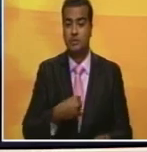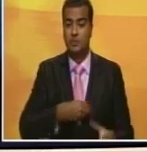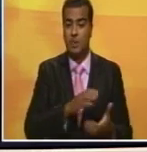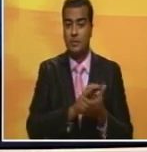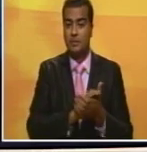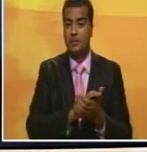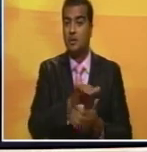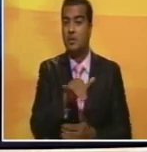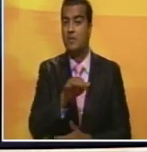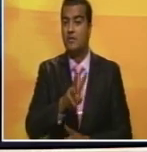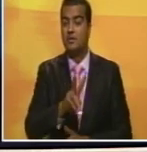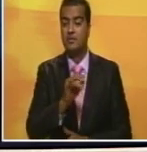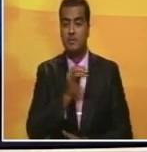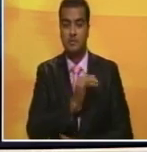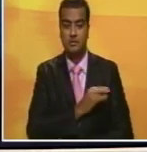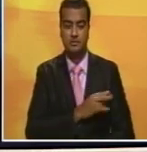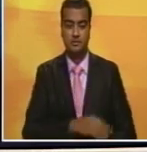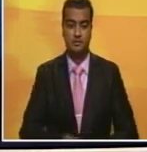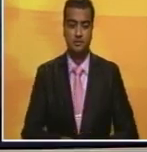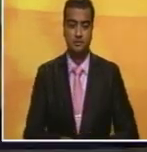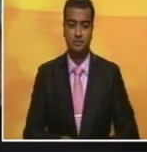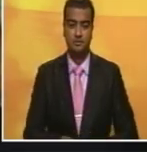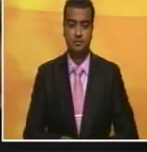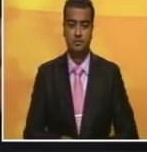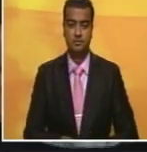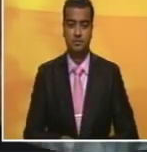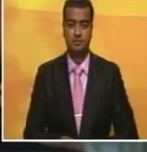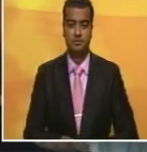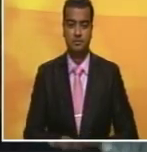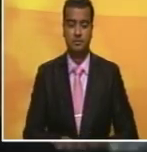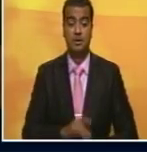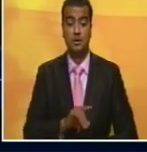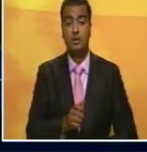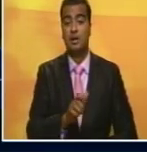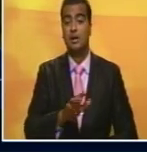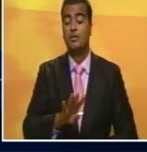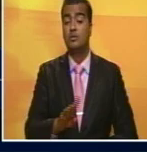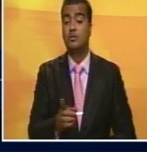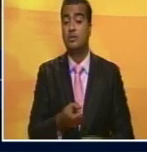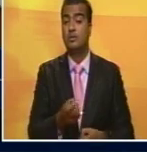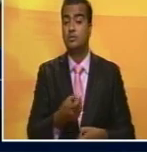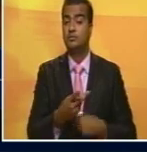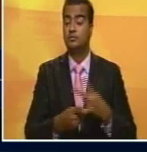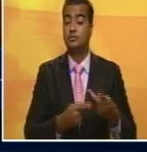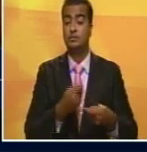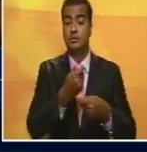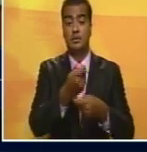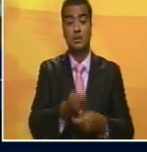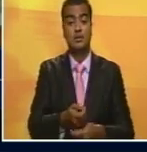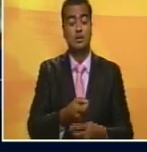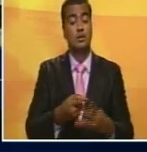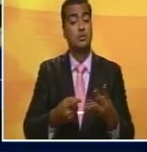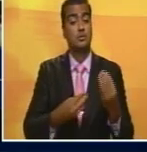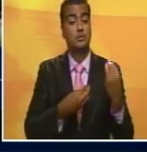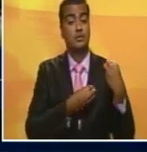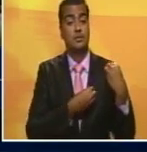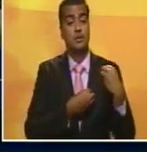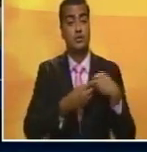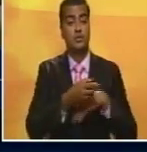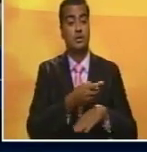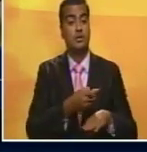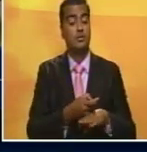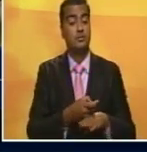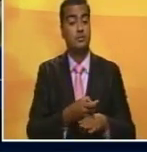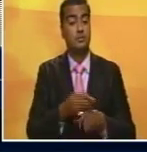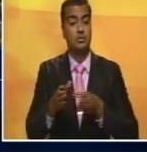compañero Joel Vargas nos amplía esta información. Este lunes 14 de agosto culminó el proceso de entrega de requisitos de los aspirantes a gobernadores